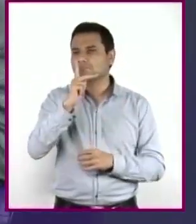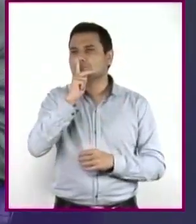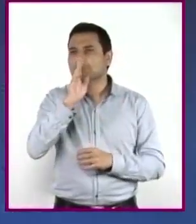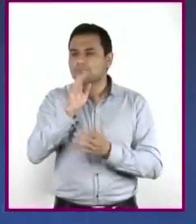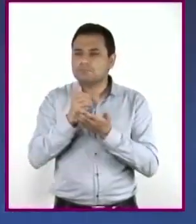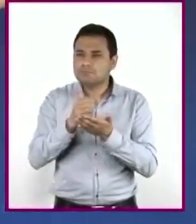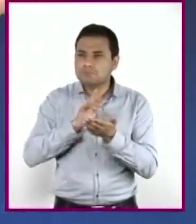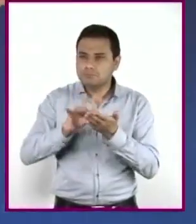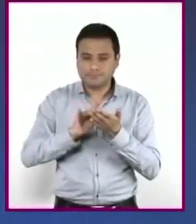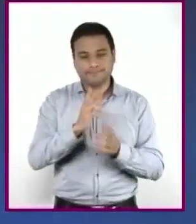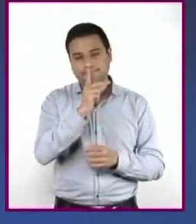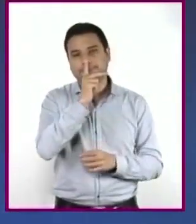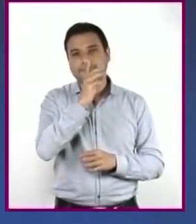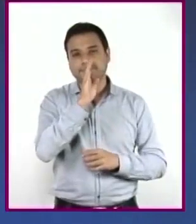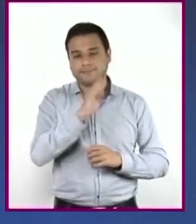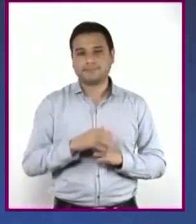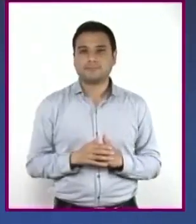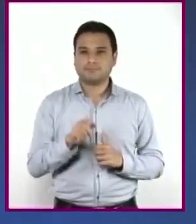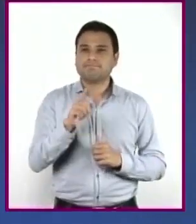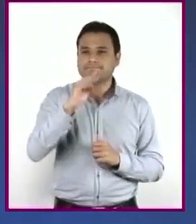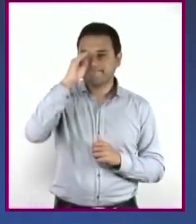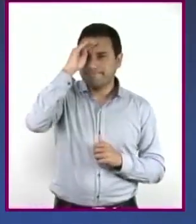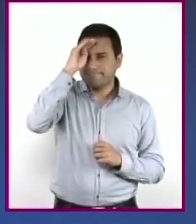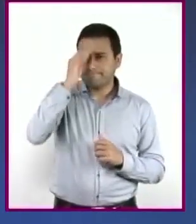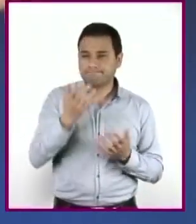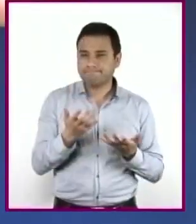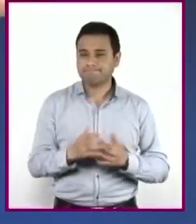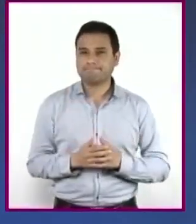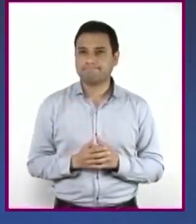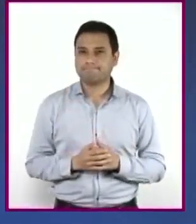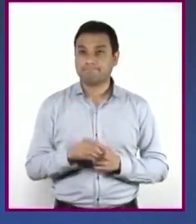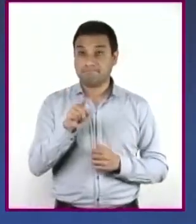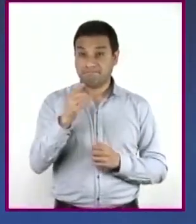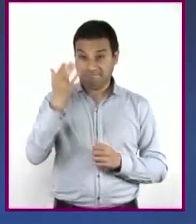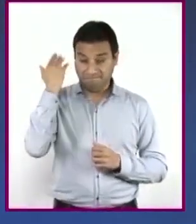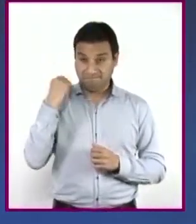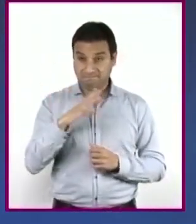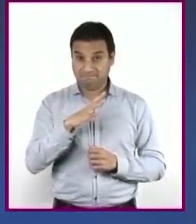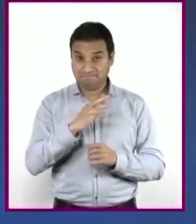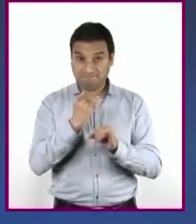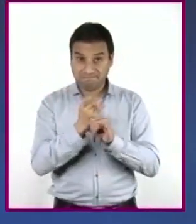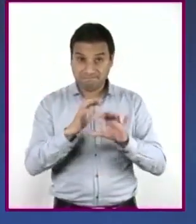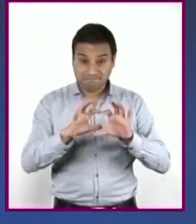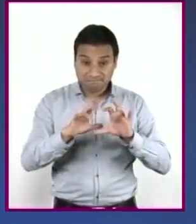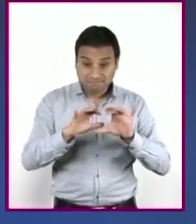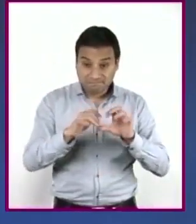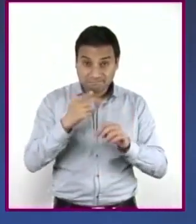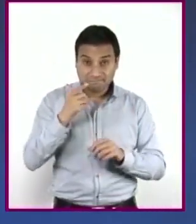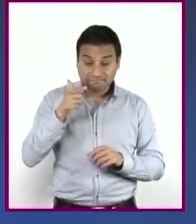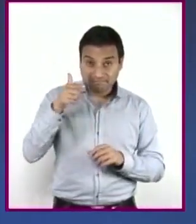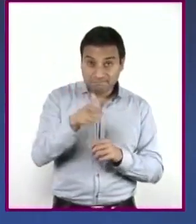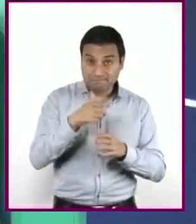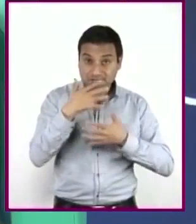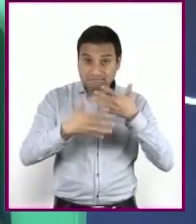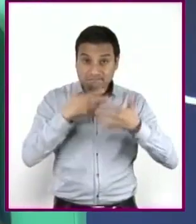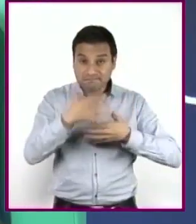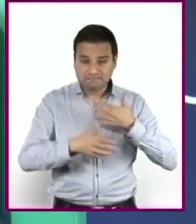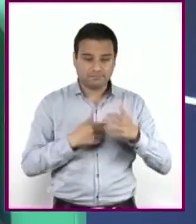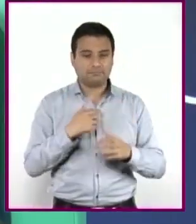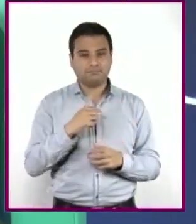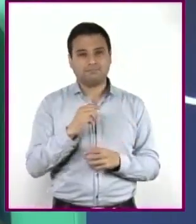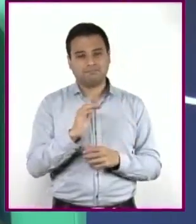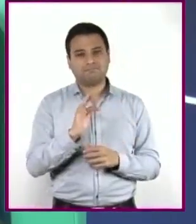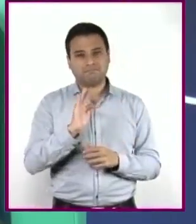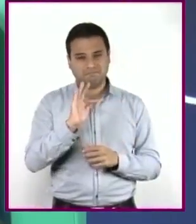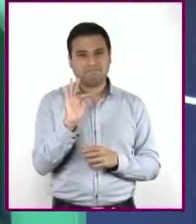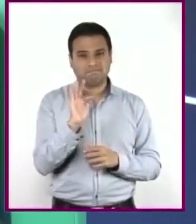ayudaron. Perfecto. ¿Tú qué piensas? ¿Qué, ¿te has topado con contenido violento en internet, tú, Ana? Pues tal